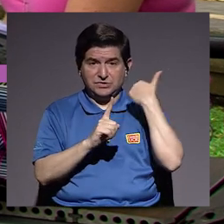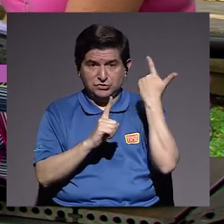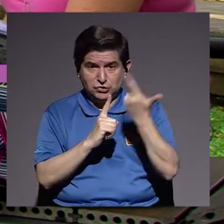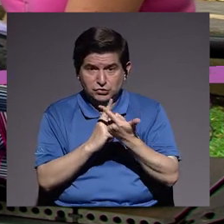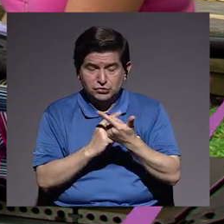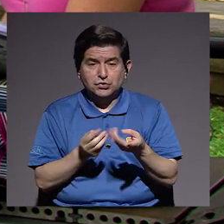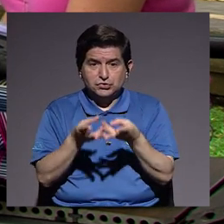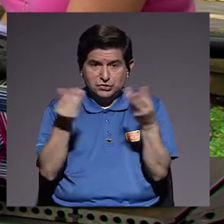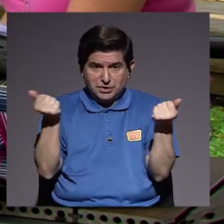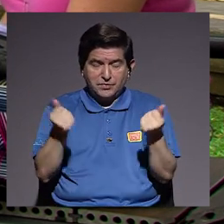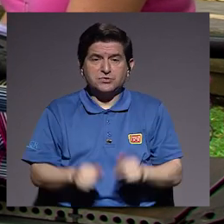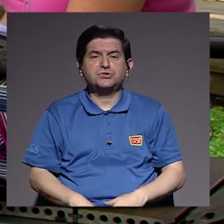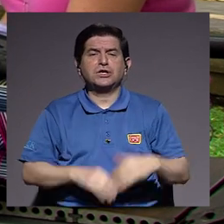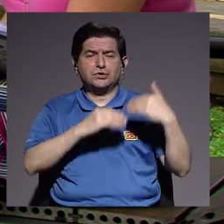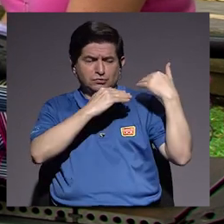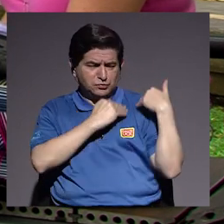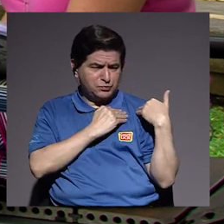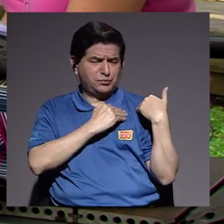Y